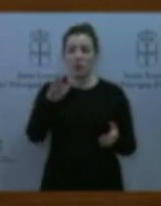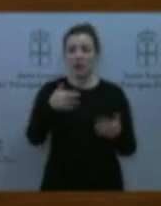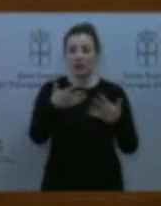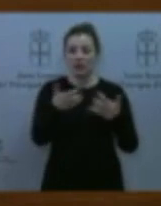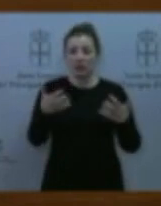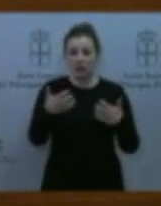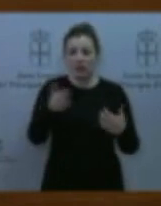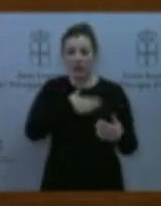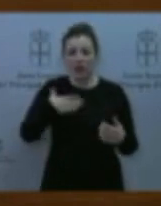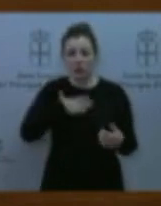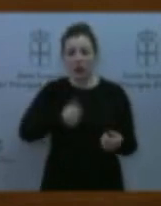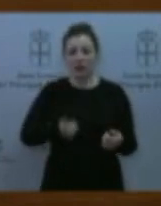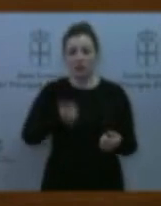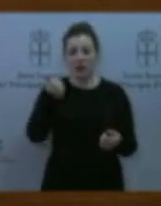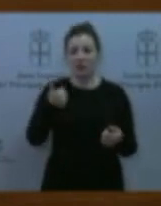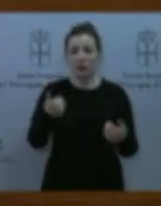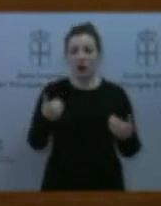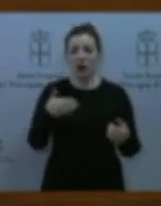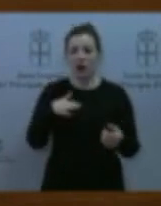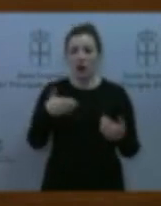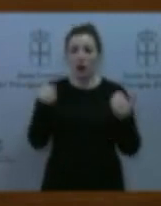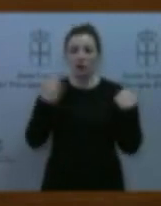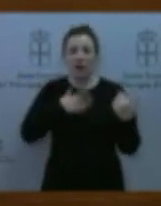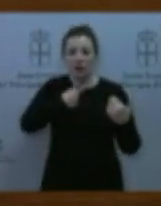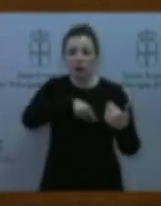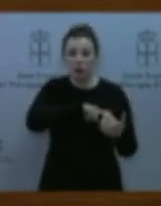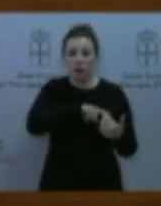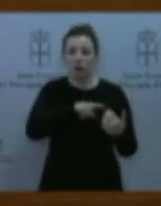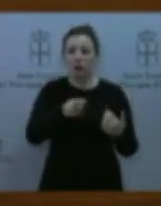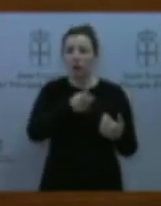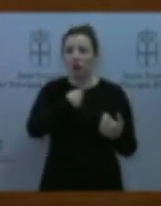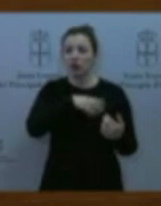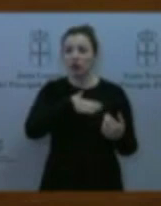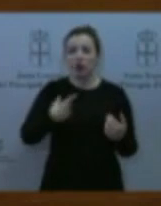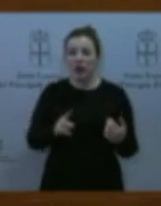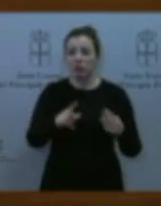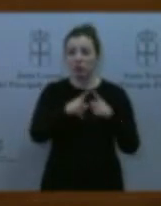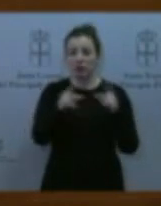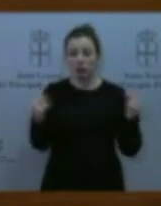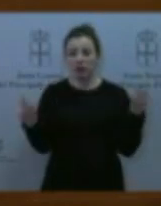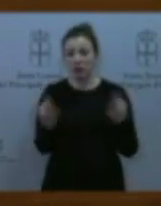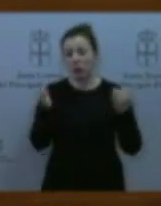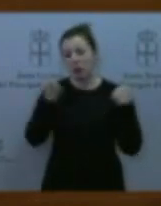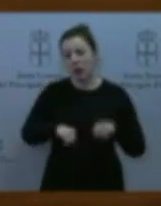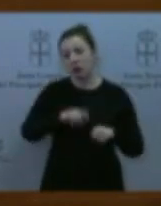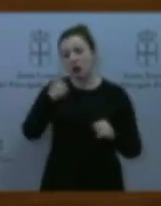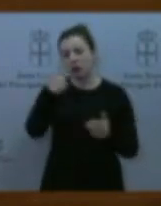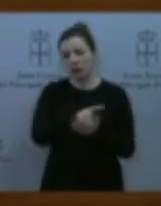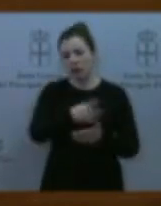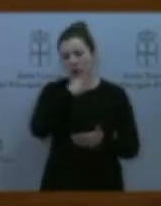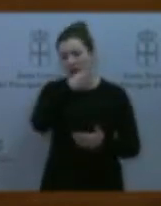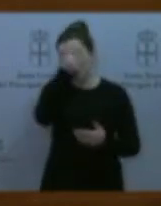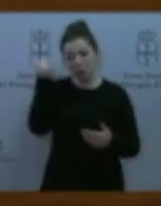competencias, no queríamos para Asturias otro pacto del olvido. Presentamos